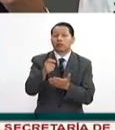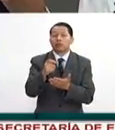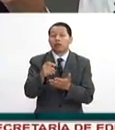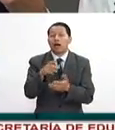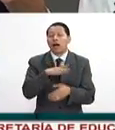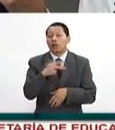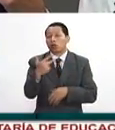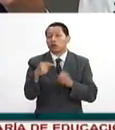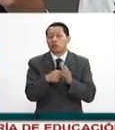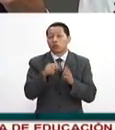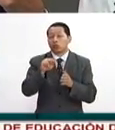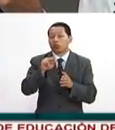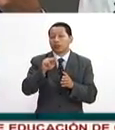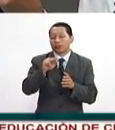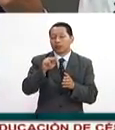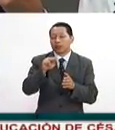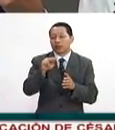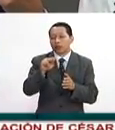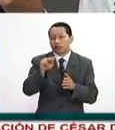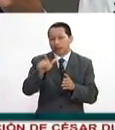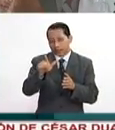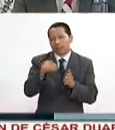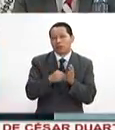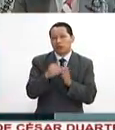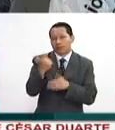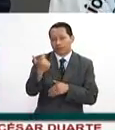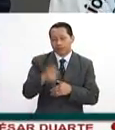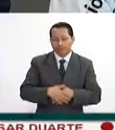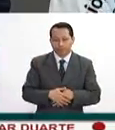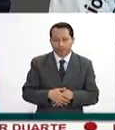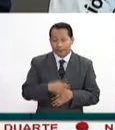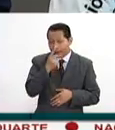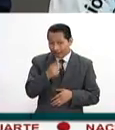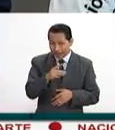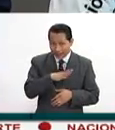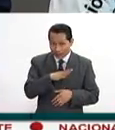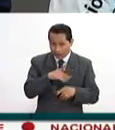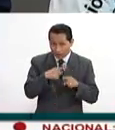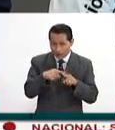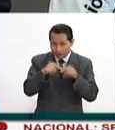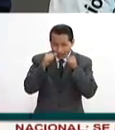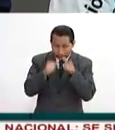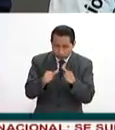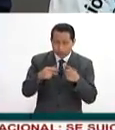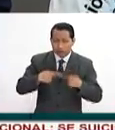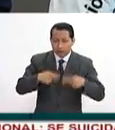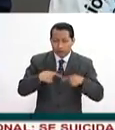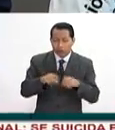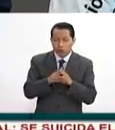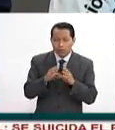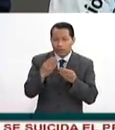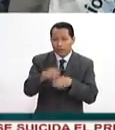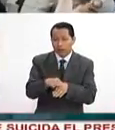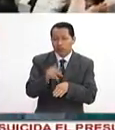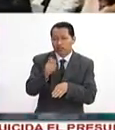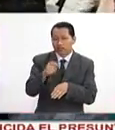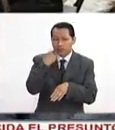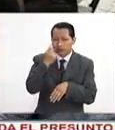de 8.87 millones de pesos. Advirtió que el índice de desempeño de atención a usuarios muestra que los bancos registran